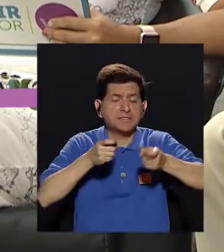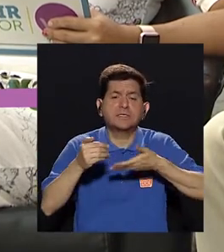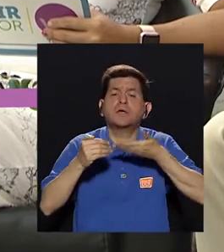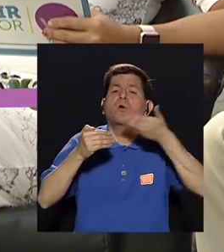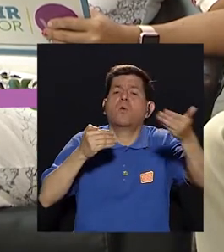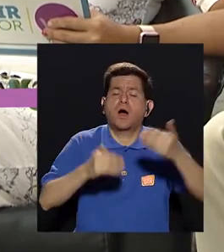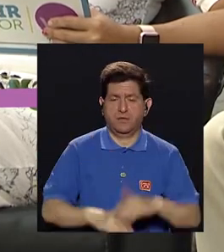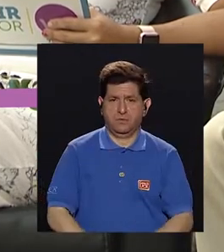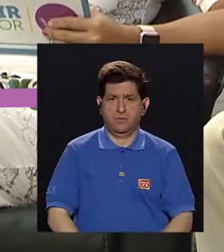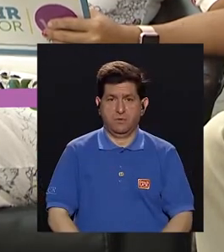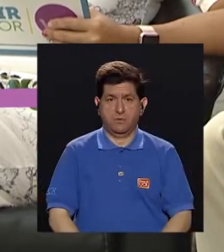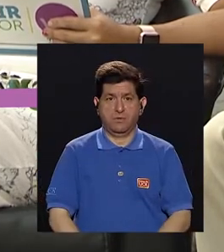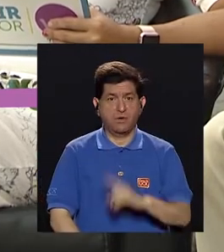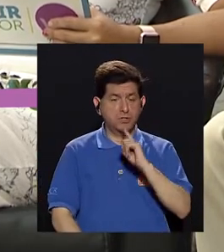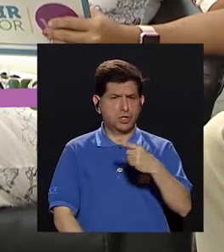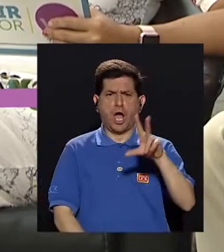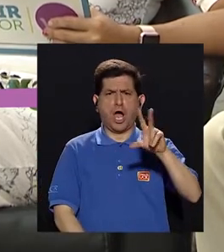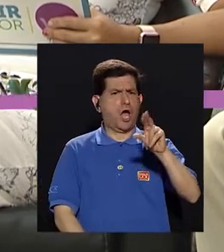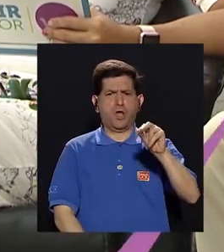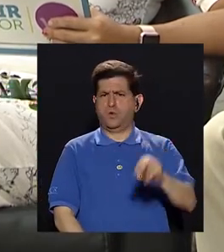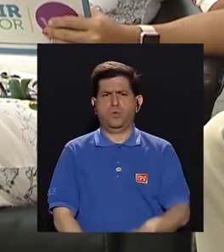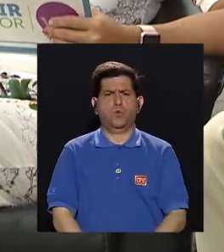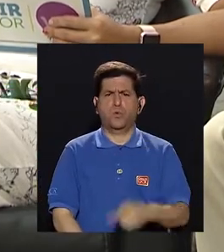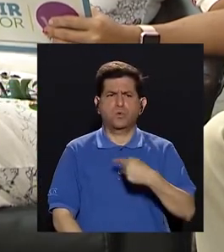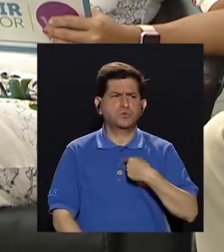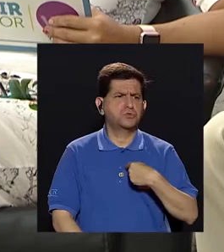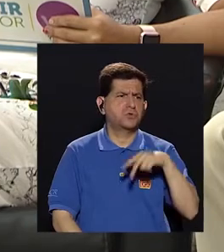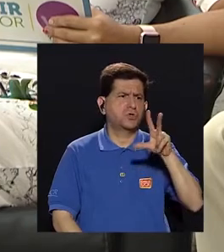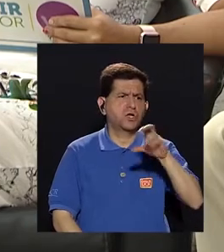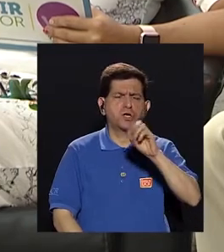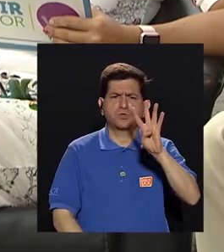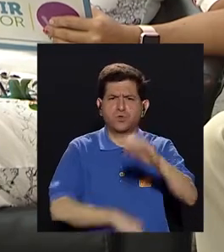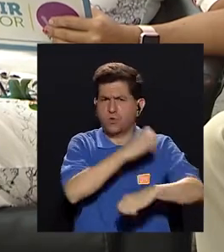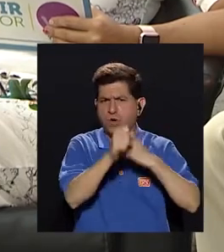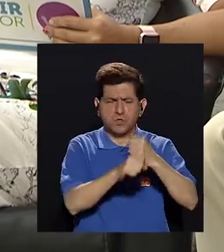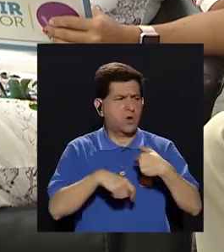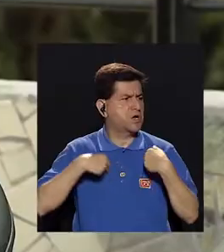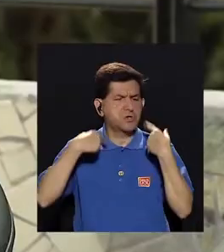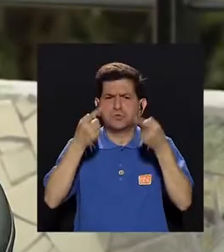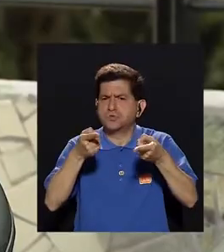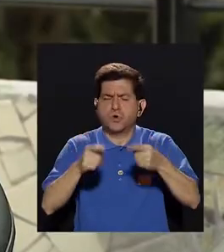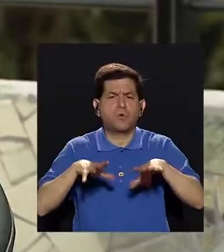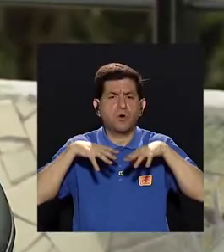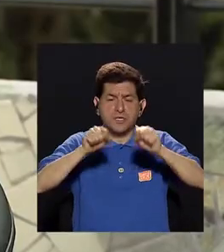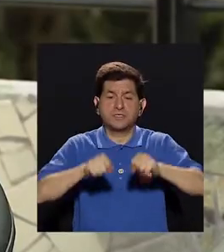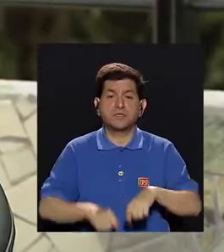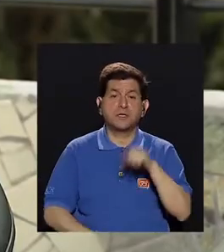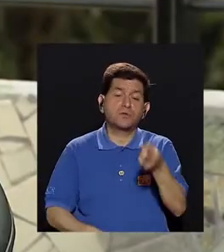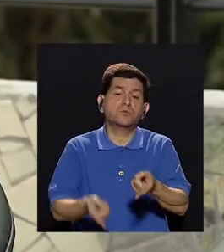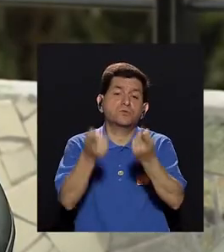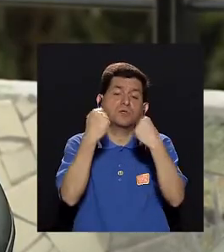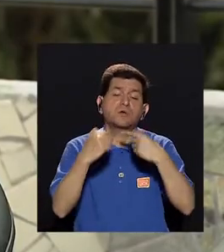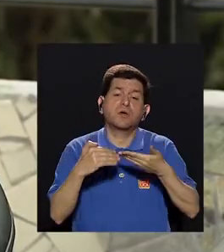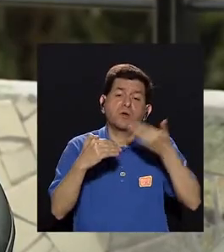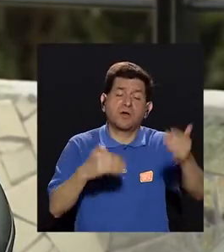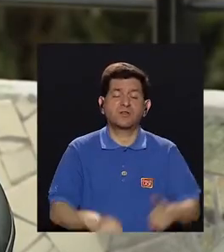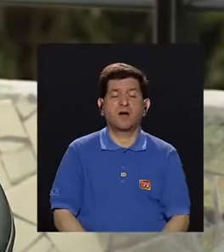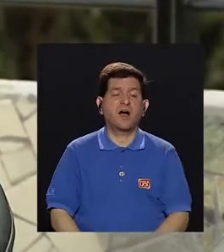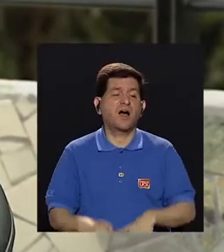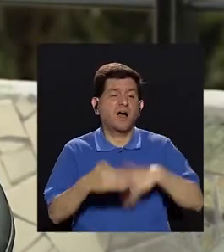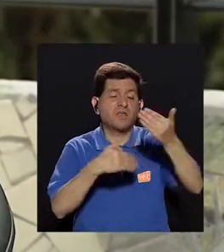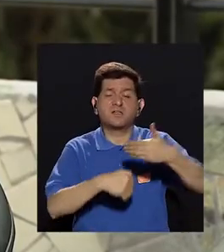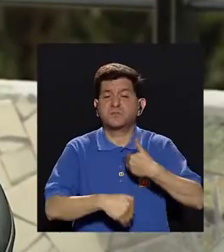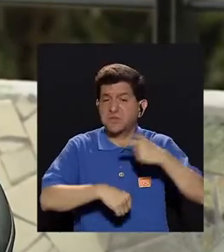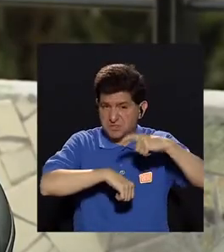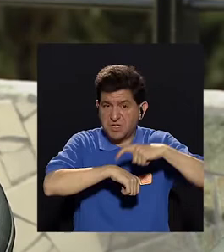control? Y te dice, no, doctora, yo tengo 3-4 años de no ir a mi cita. ¿Y cuándo venís? Cuando tenga un